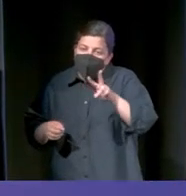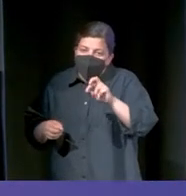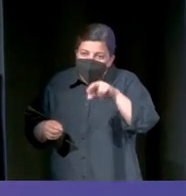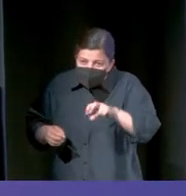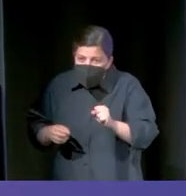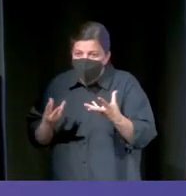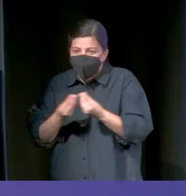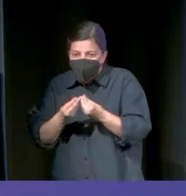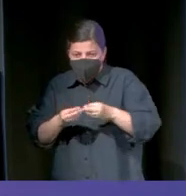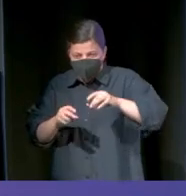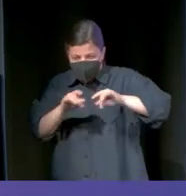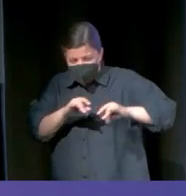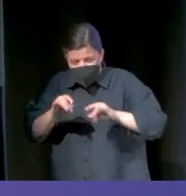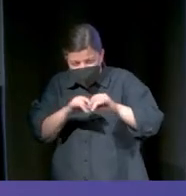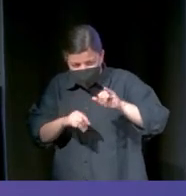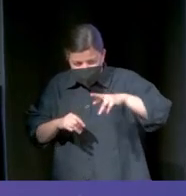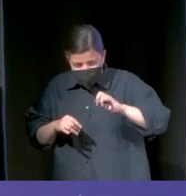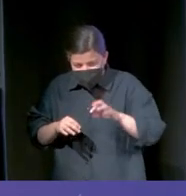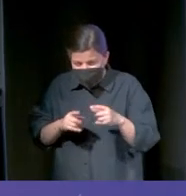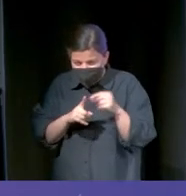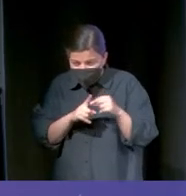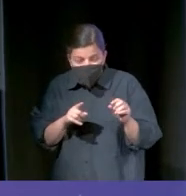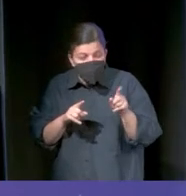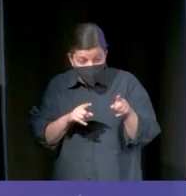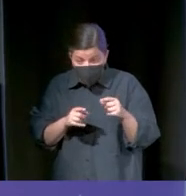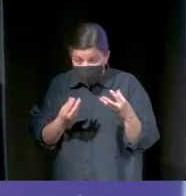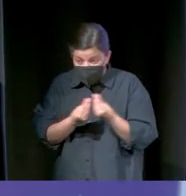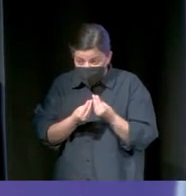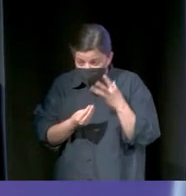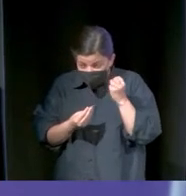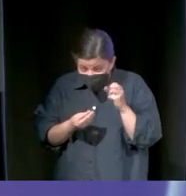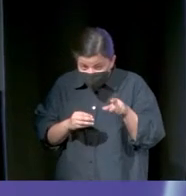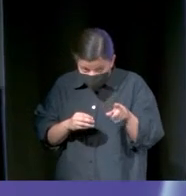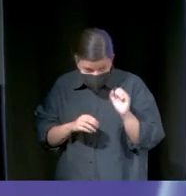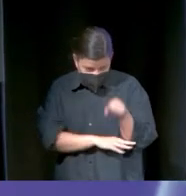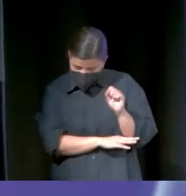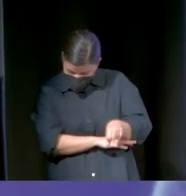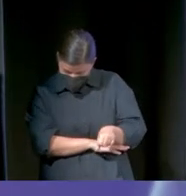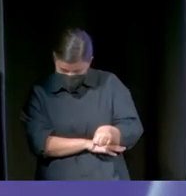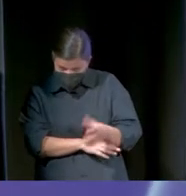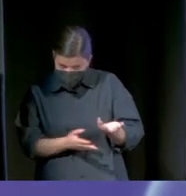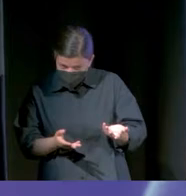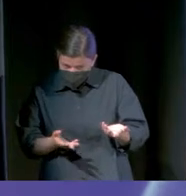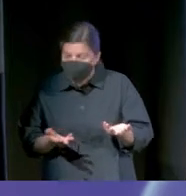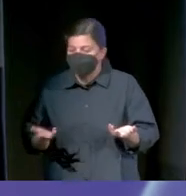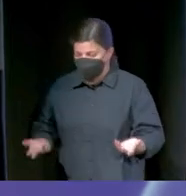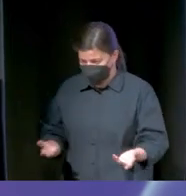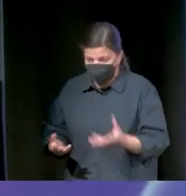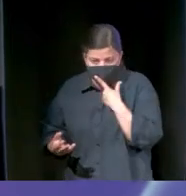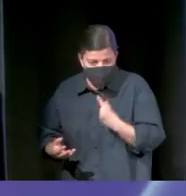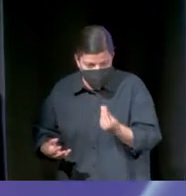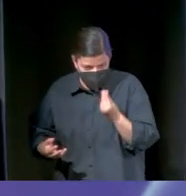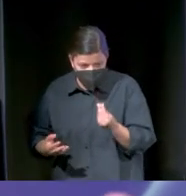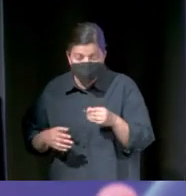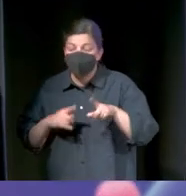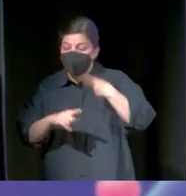a ti te gustaría con pasas o tú pasas tú pasas con pasas de esta bodega y luego también me